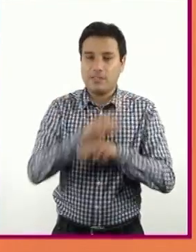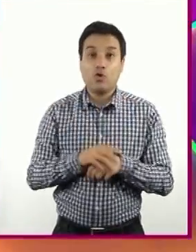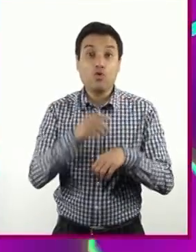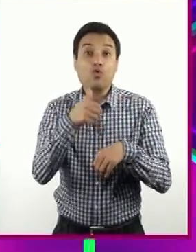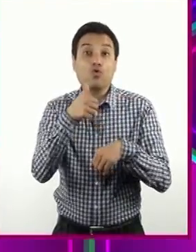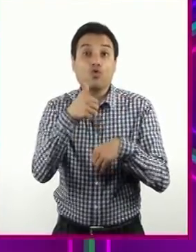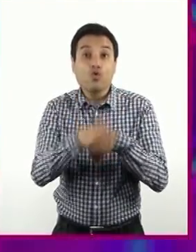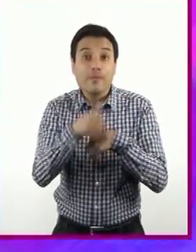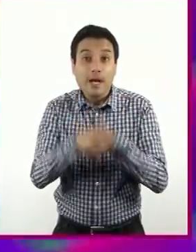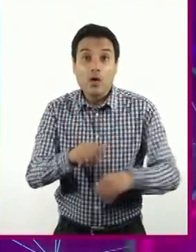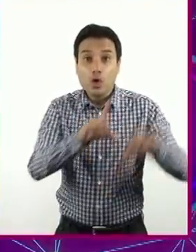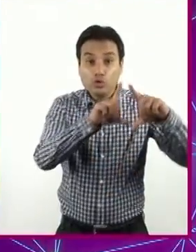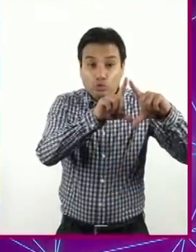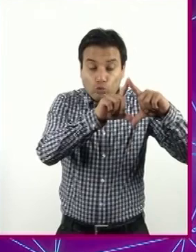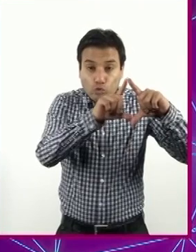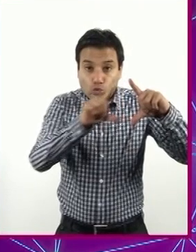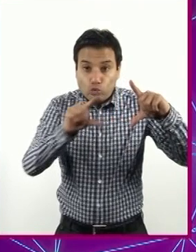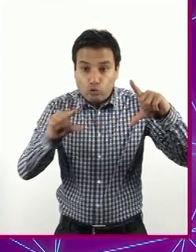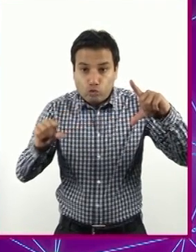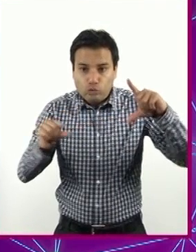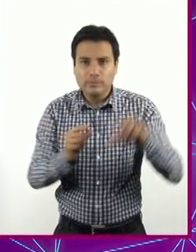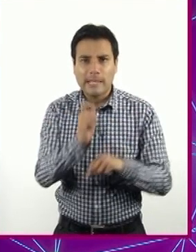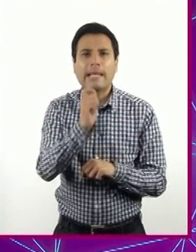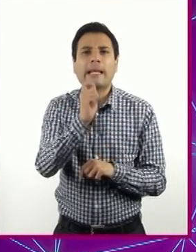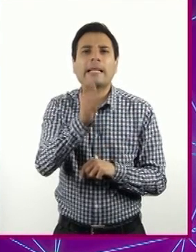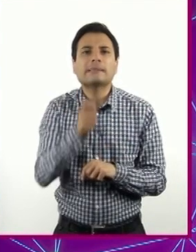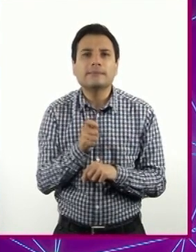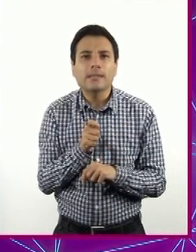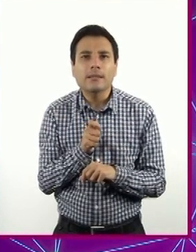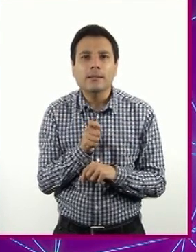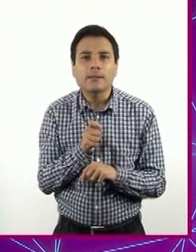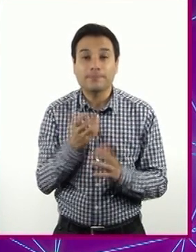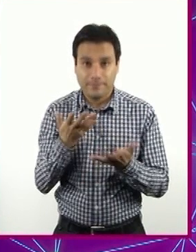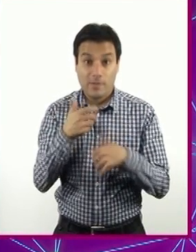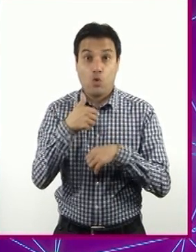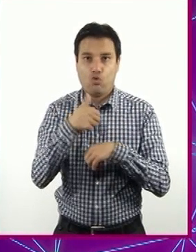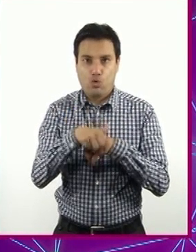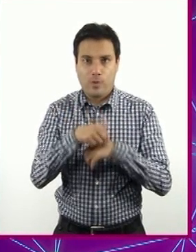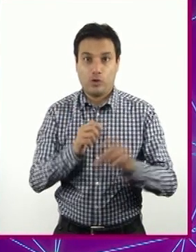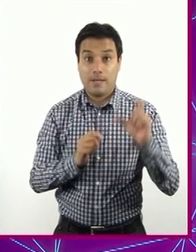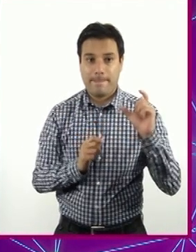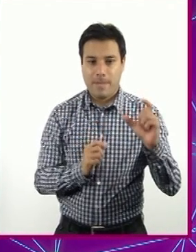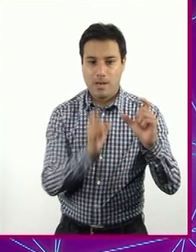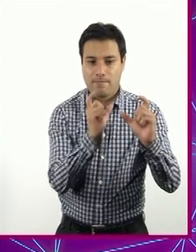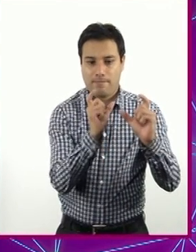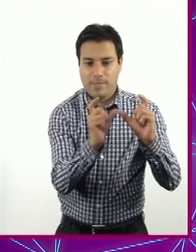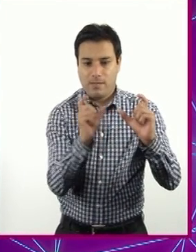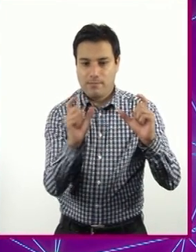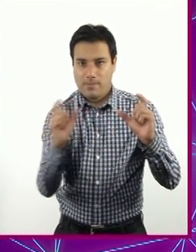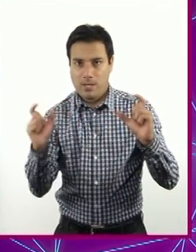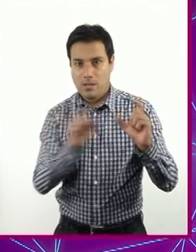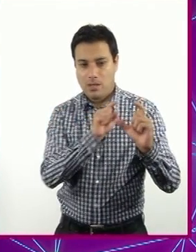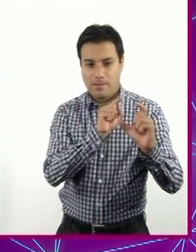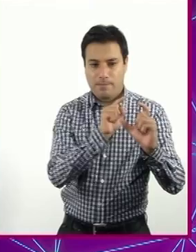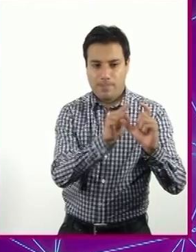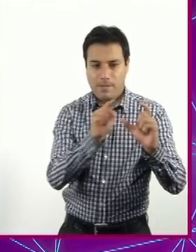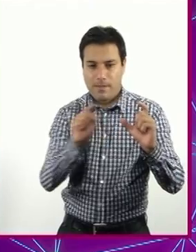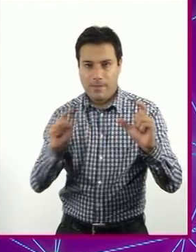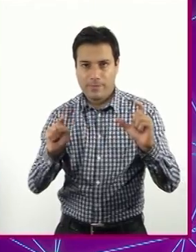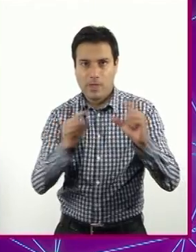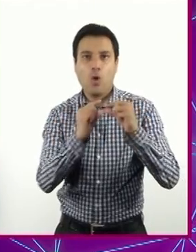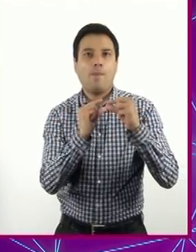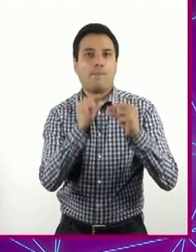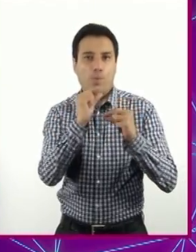numérica decreciente es aquella en la que los valores numéricos de la sucesión son más